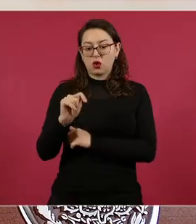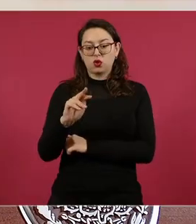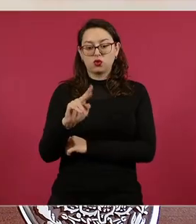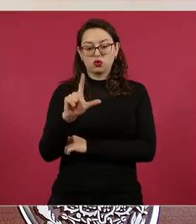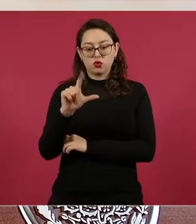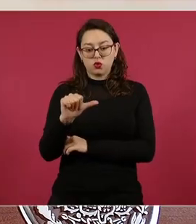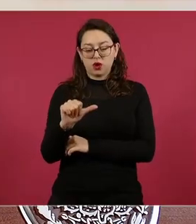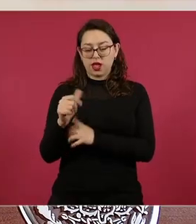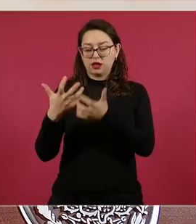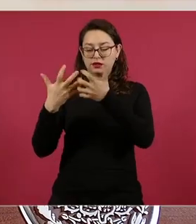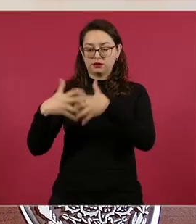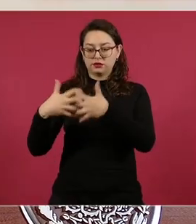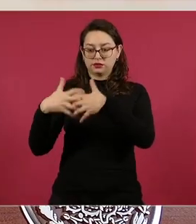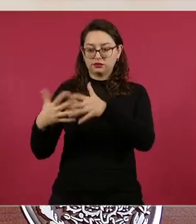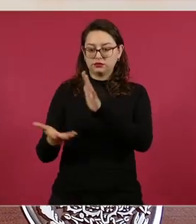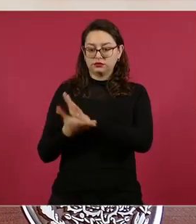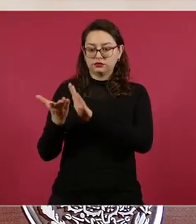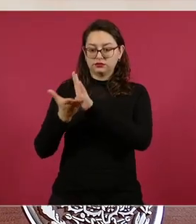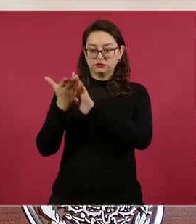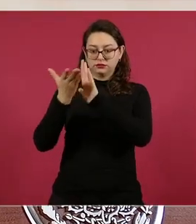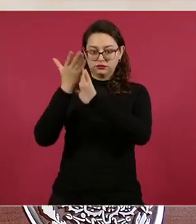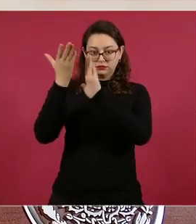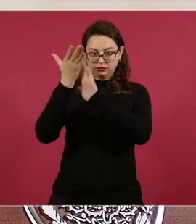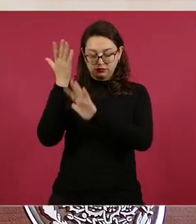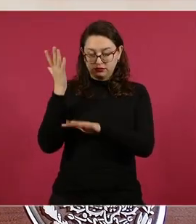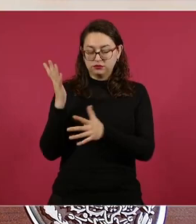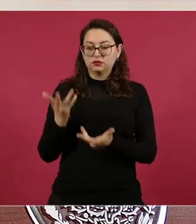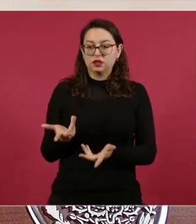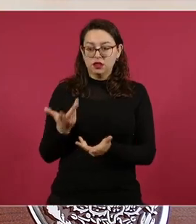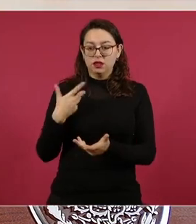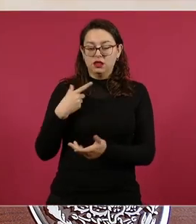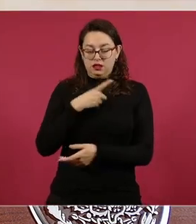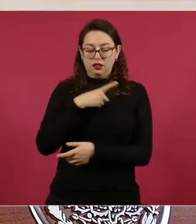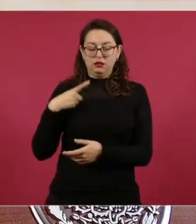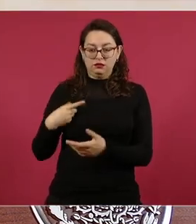a ver el avance de la planta coquizadora.